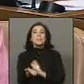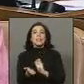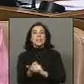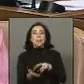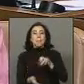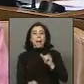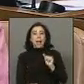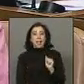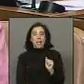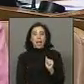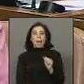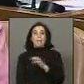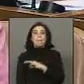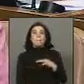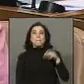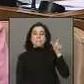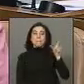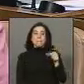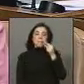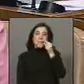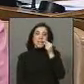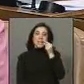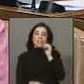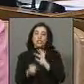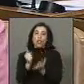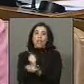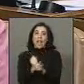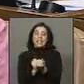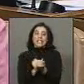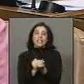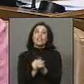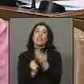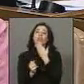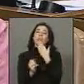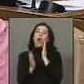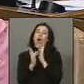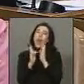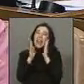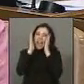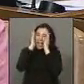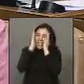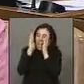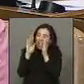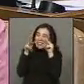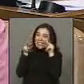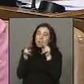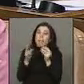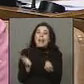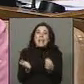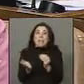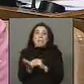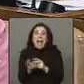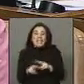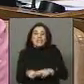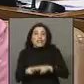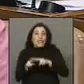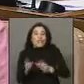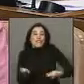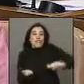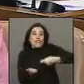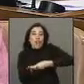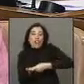Mayra, al ministro de Hacienda que se ha sumado y ojalá nos escuche bien para que nos ponga más dinero en el Ministerio de la Mujer y la Equidad de